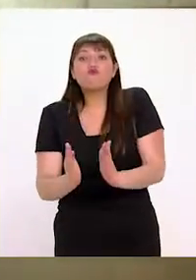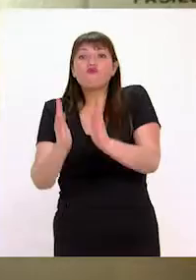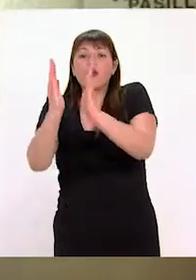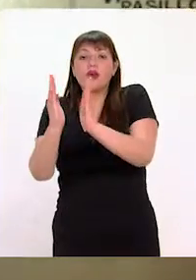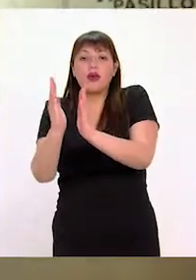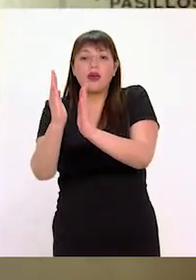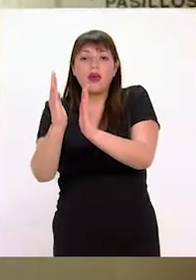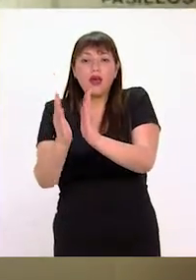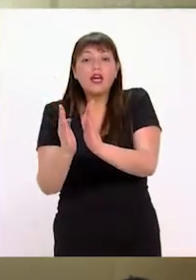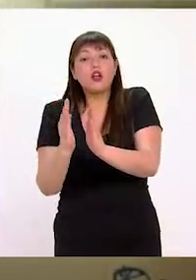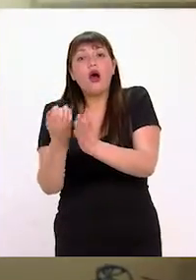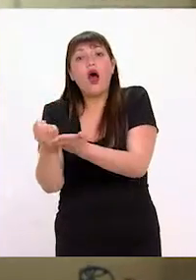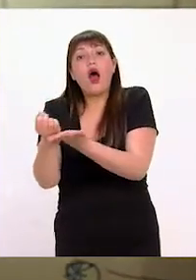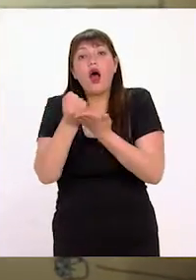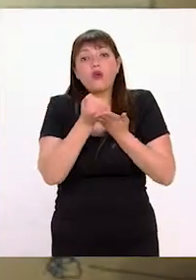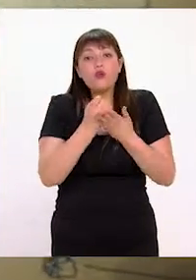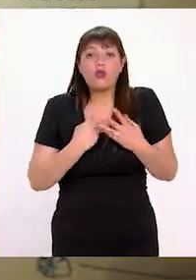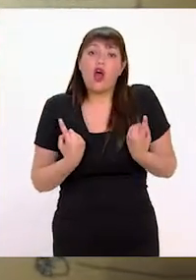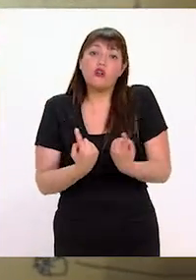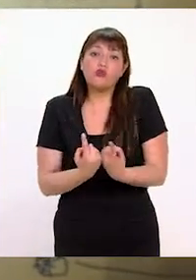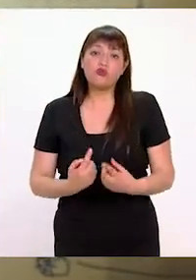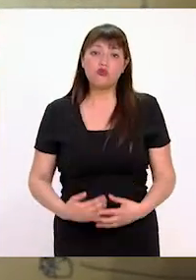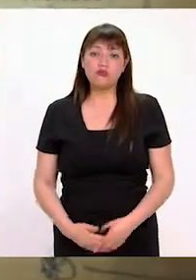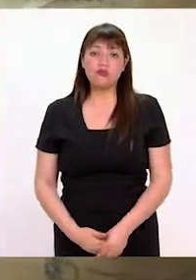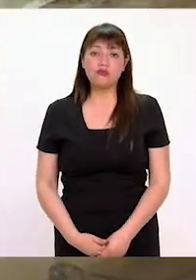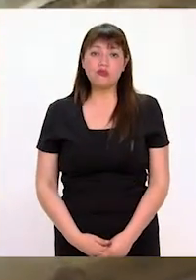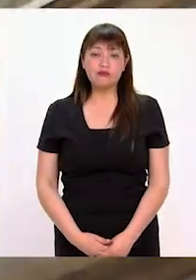a nosotros para poder hacer cosas.